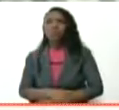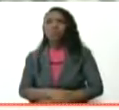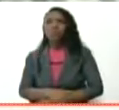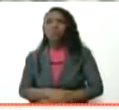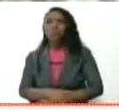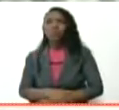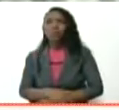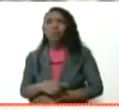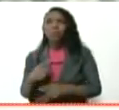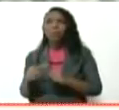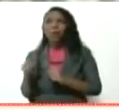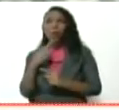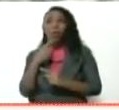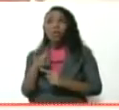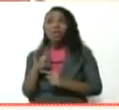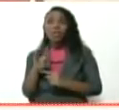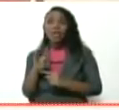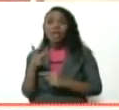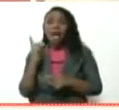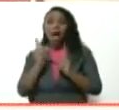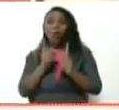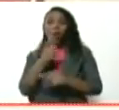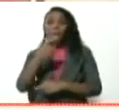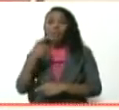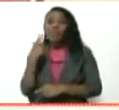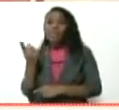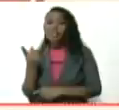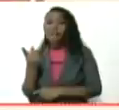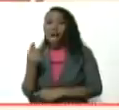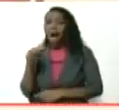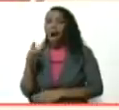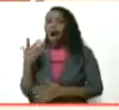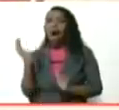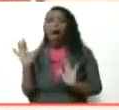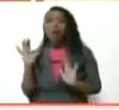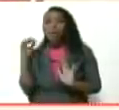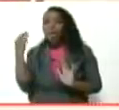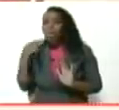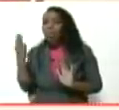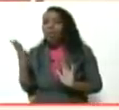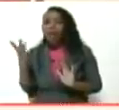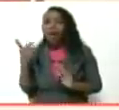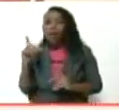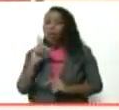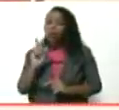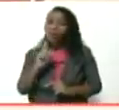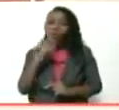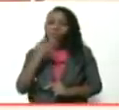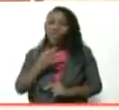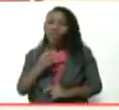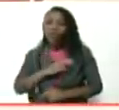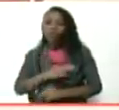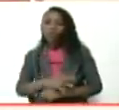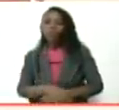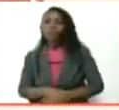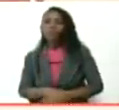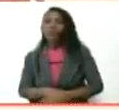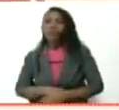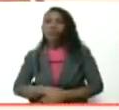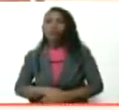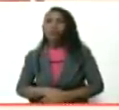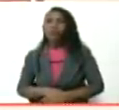pero lo dicen. Y hay gente que dice, ay Dios mío, ¿será verdad? No es verdad, señora, no es verdad, señor. No es